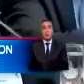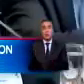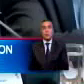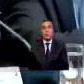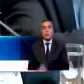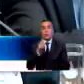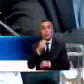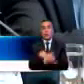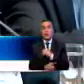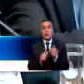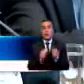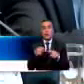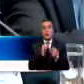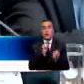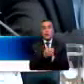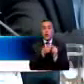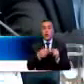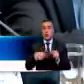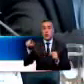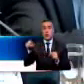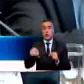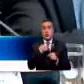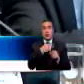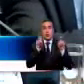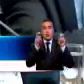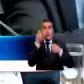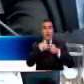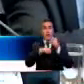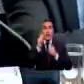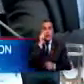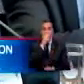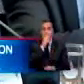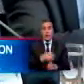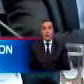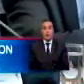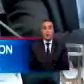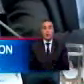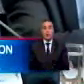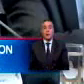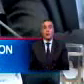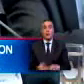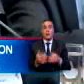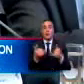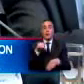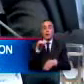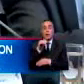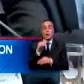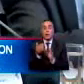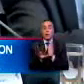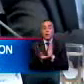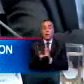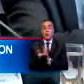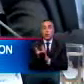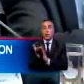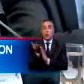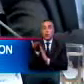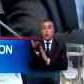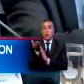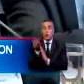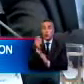como un país de tránsito del narcotráfico y tenemos que reconocer que ha habido un crecimiento en el último año